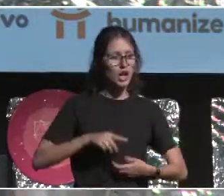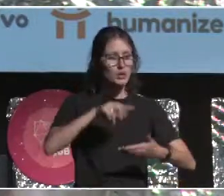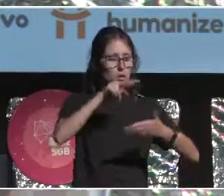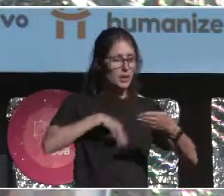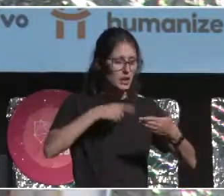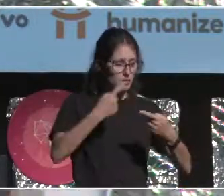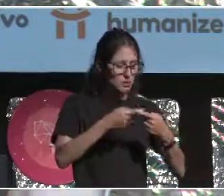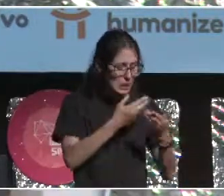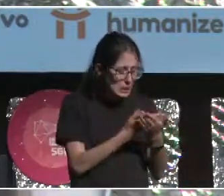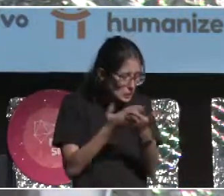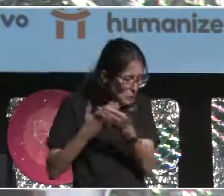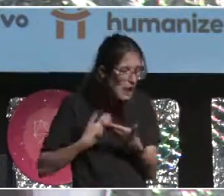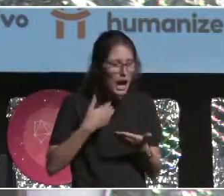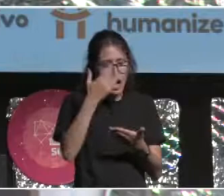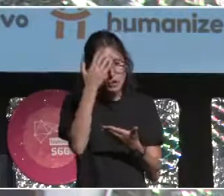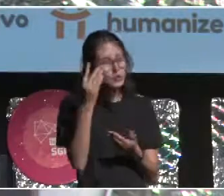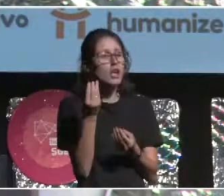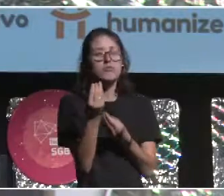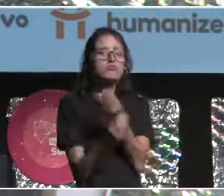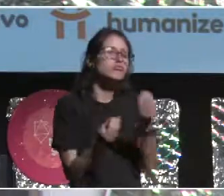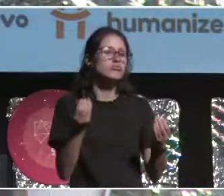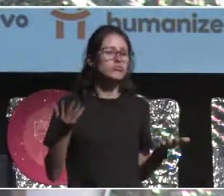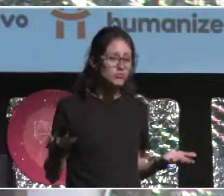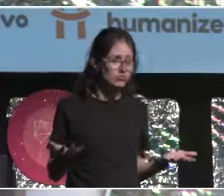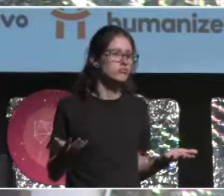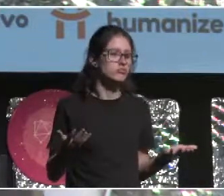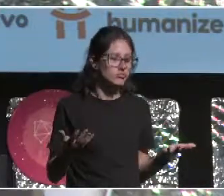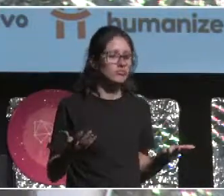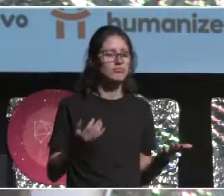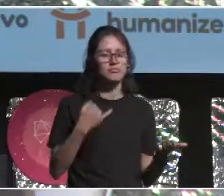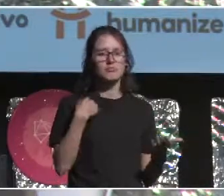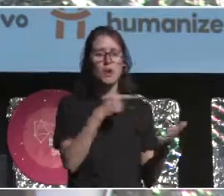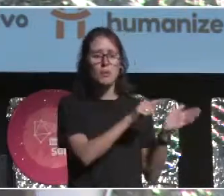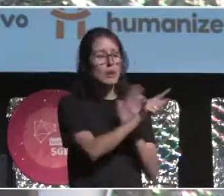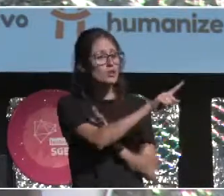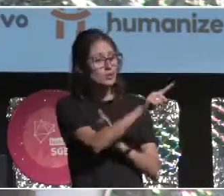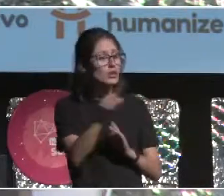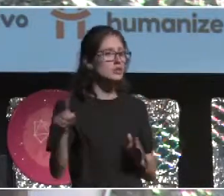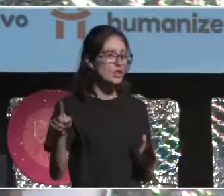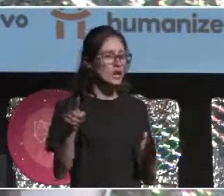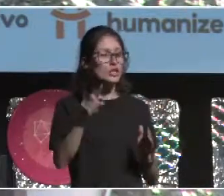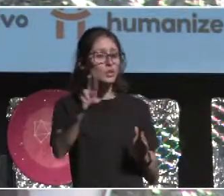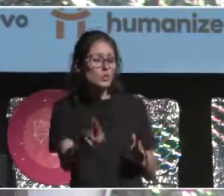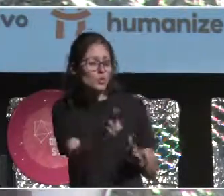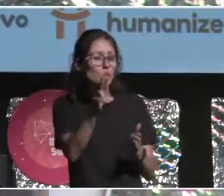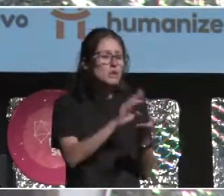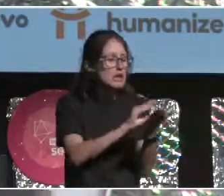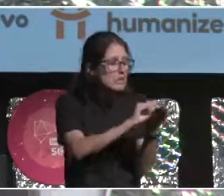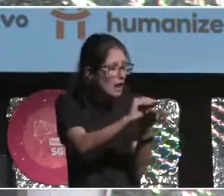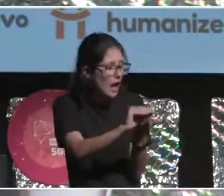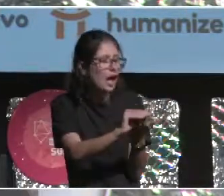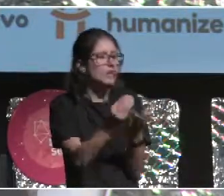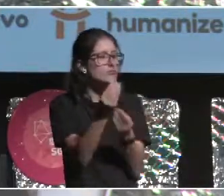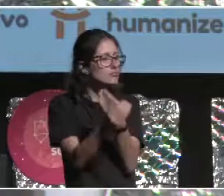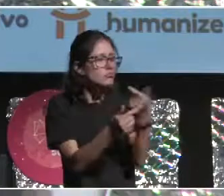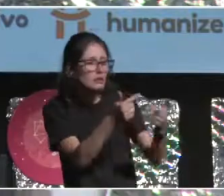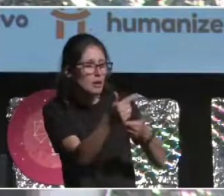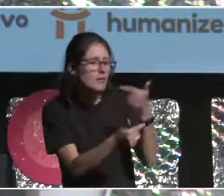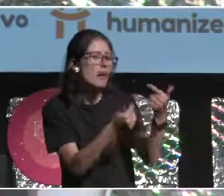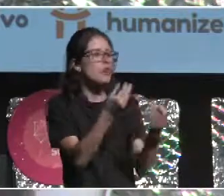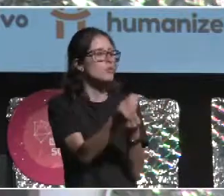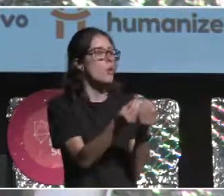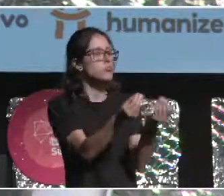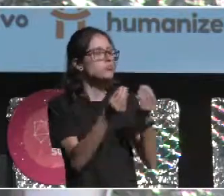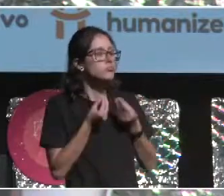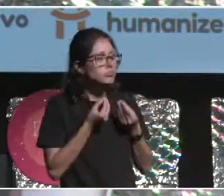acá, ¿quiénes de los que están acá sentados trabajan con datos, tienen por lo menos un ejercicio de Excel y eso?